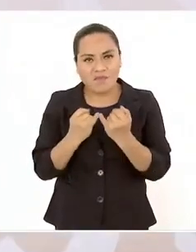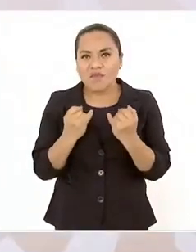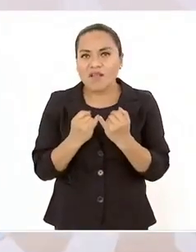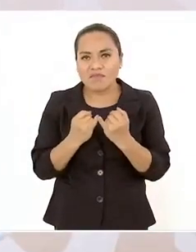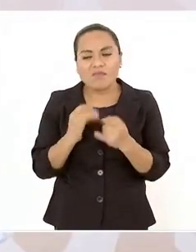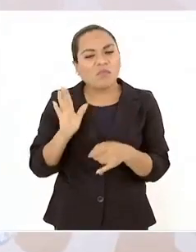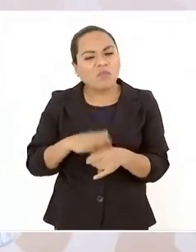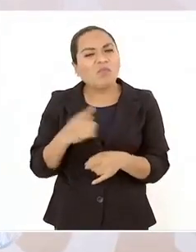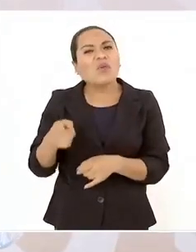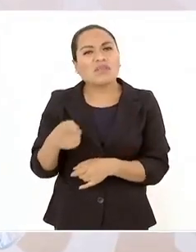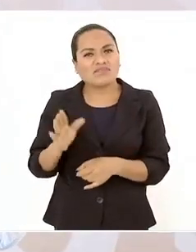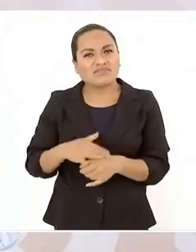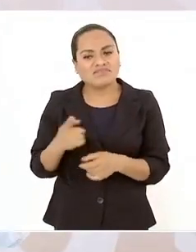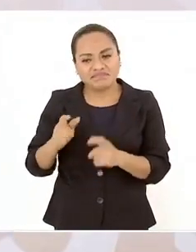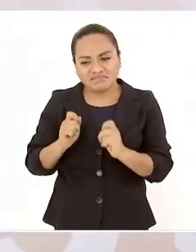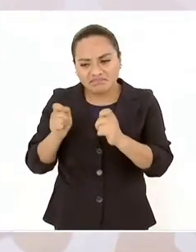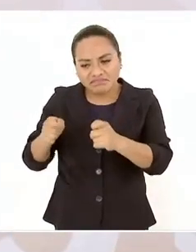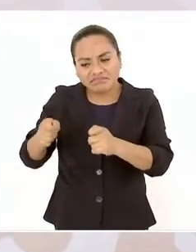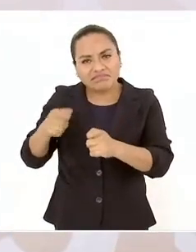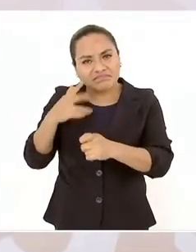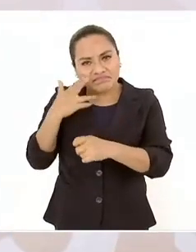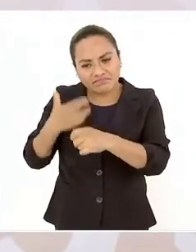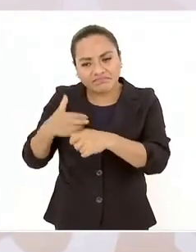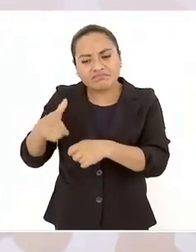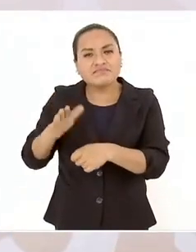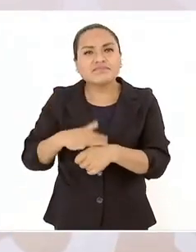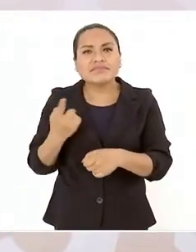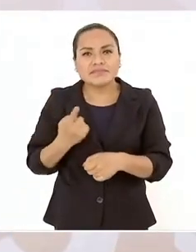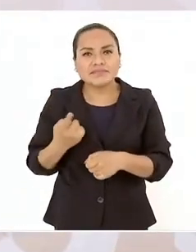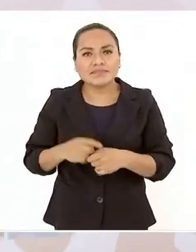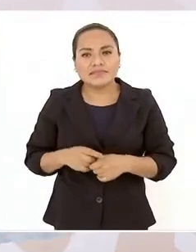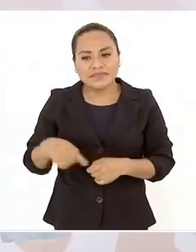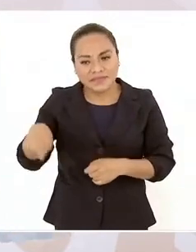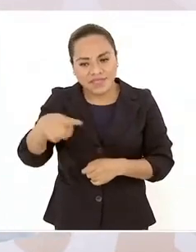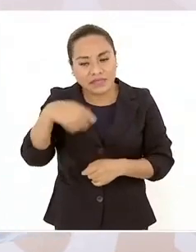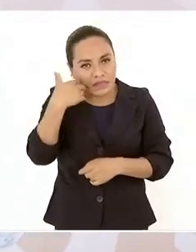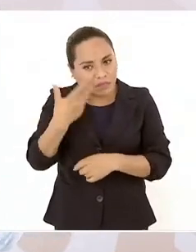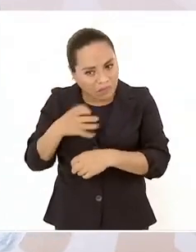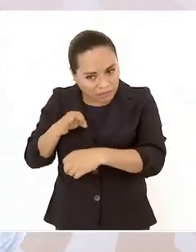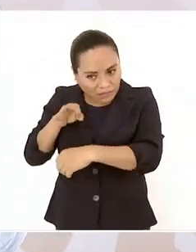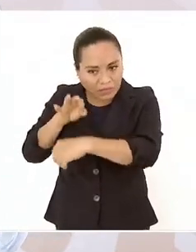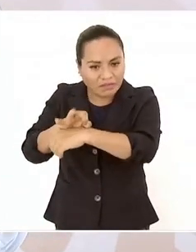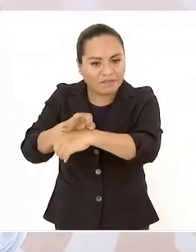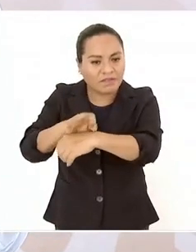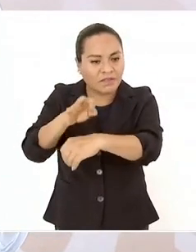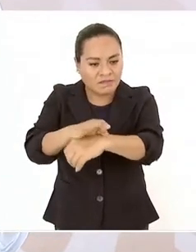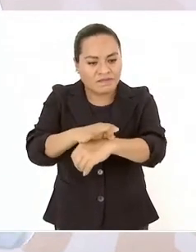A Marina, porque queremos que ellos defiendan